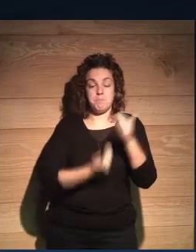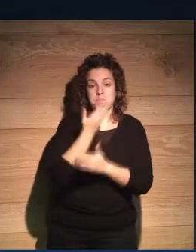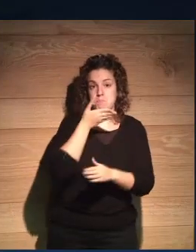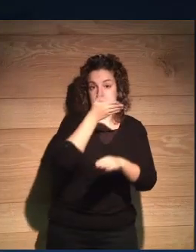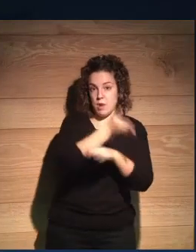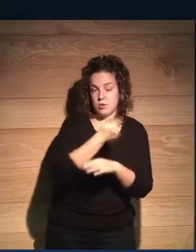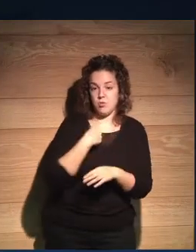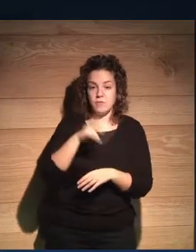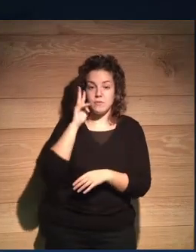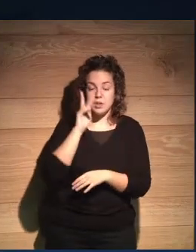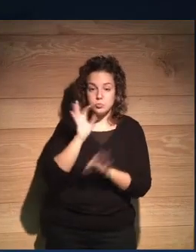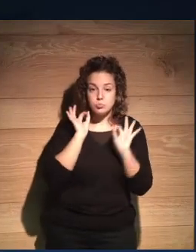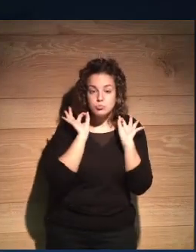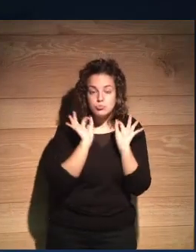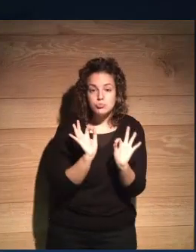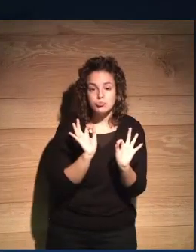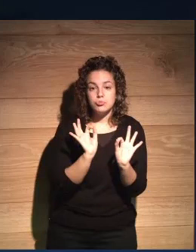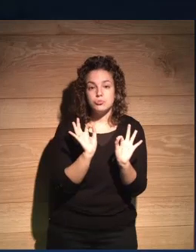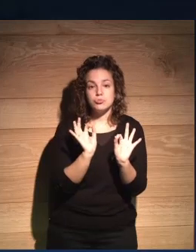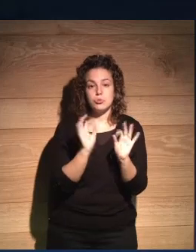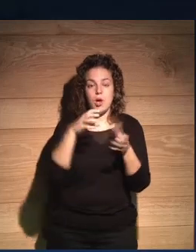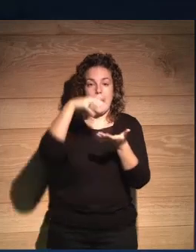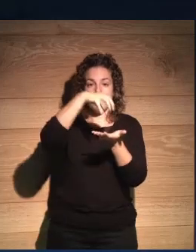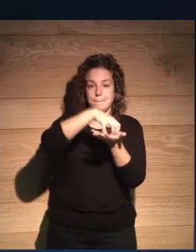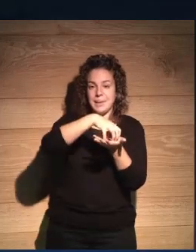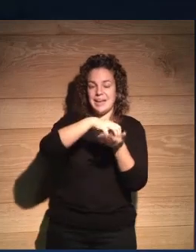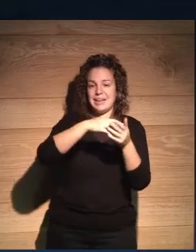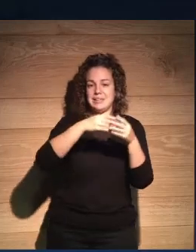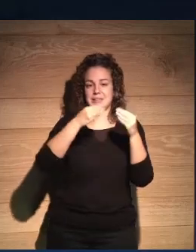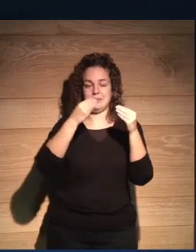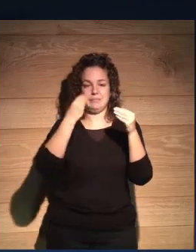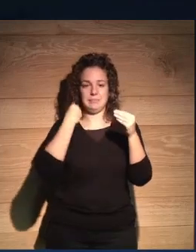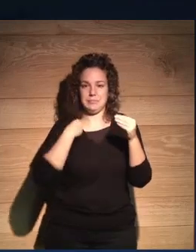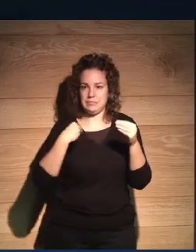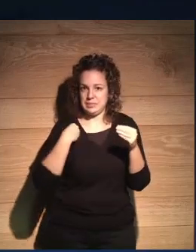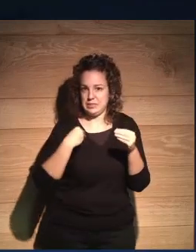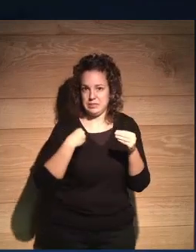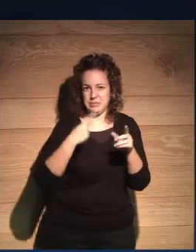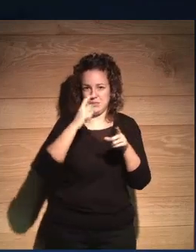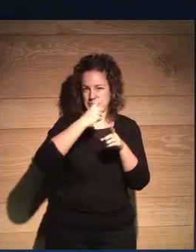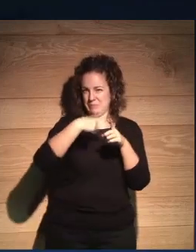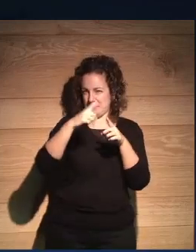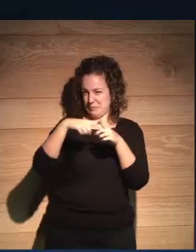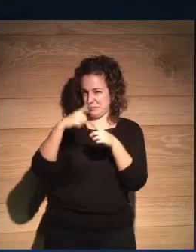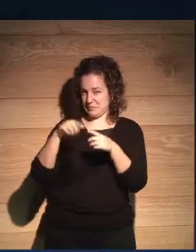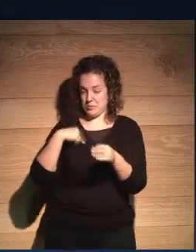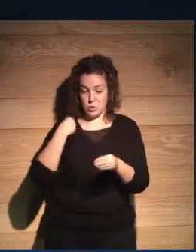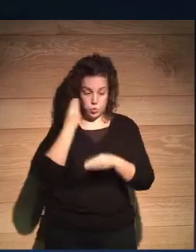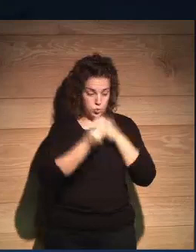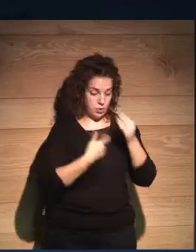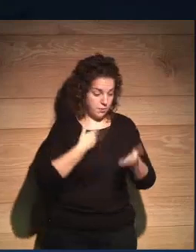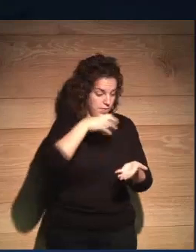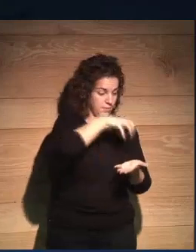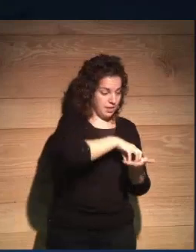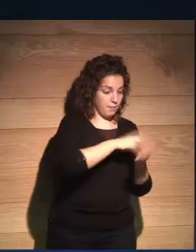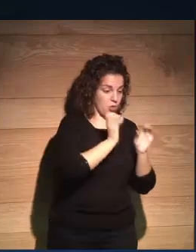mañanas y veía que exactamente los mismos aparatos, los espectrofotómetros, los cromatógrafos, el RMN, que yo utilizo en el departamento